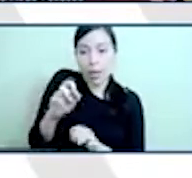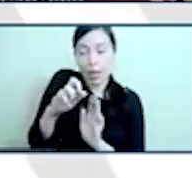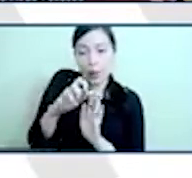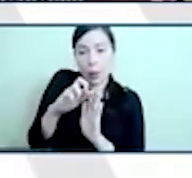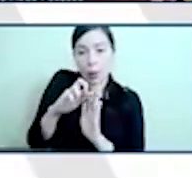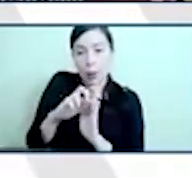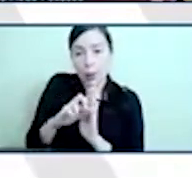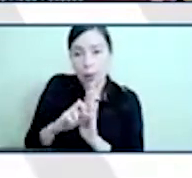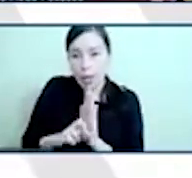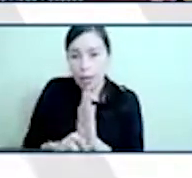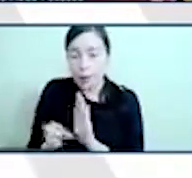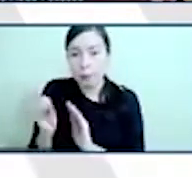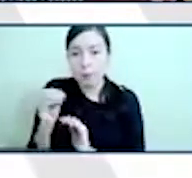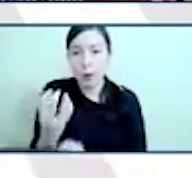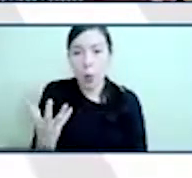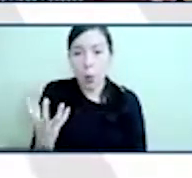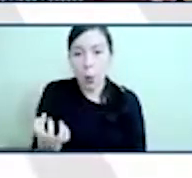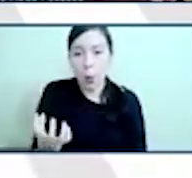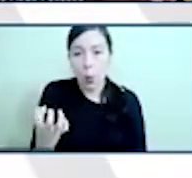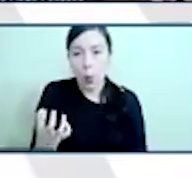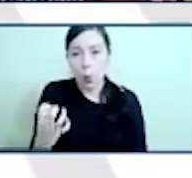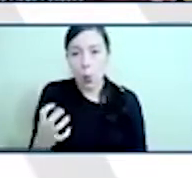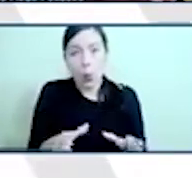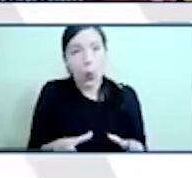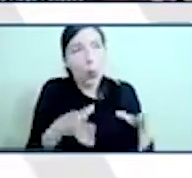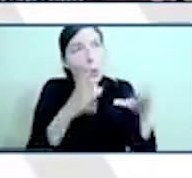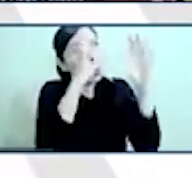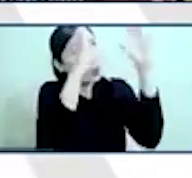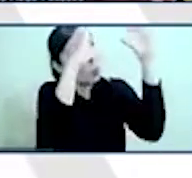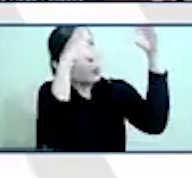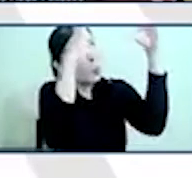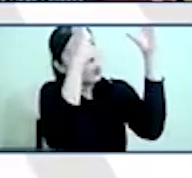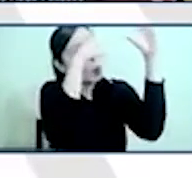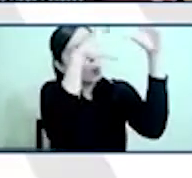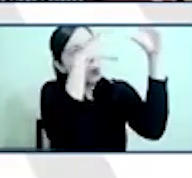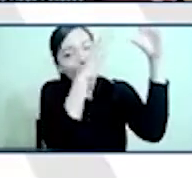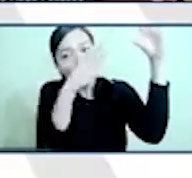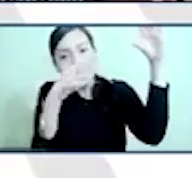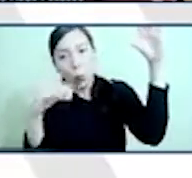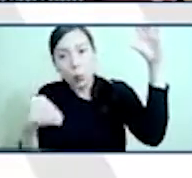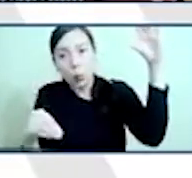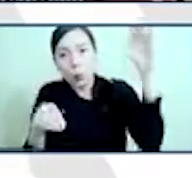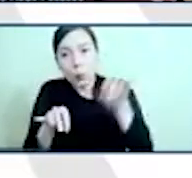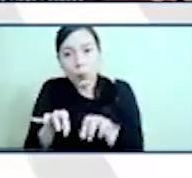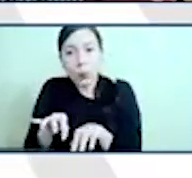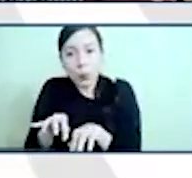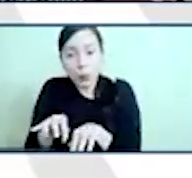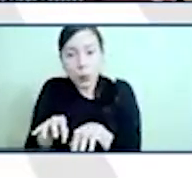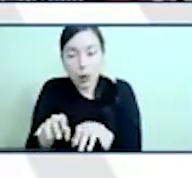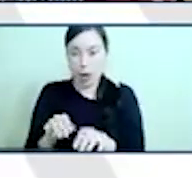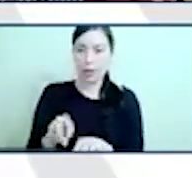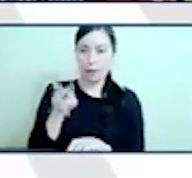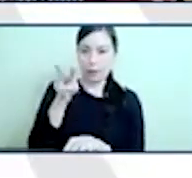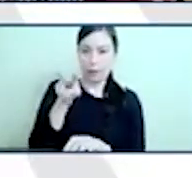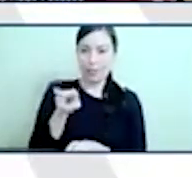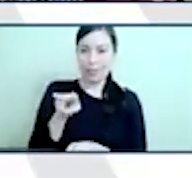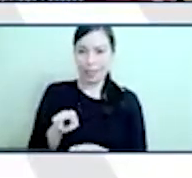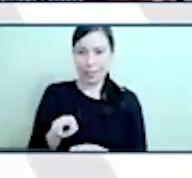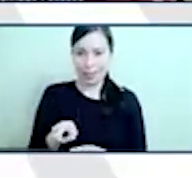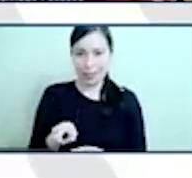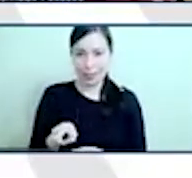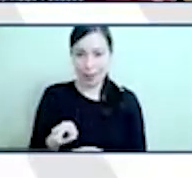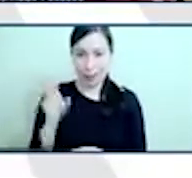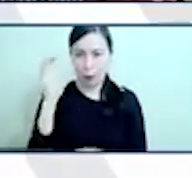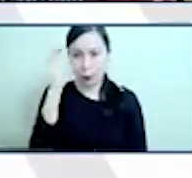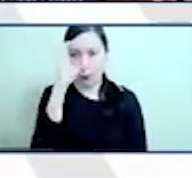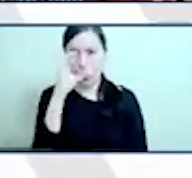descargaba unos datos desde un observatorio, esos datos se analizaban y el computador estaba colaborando entonces, en este caso, en un proceso de